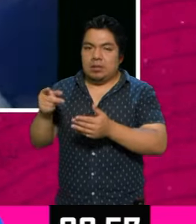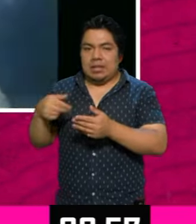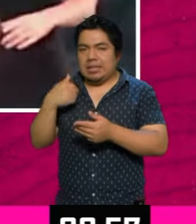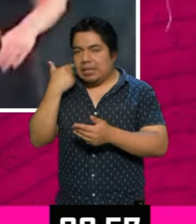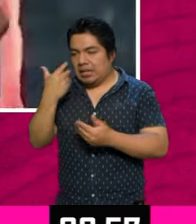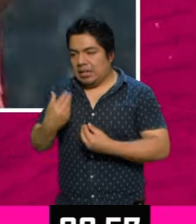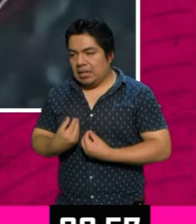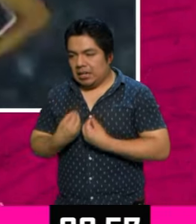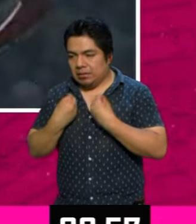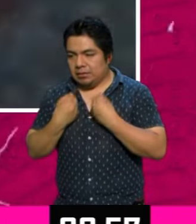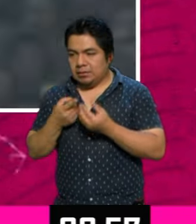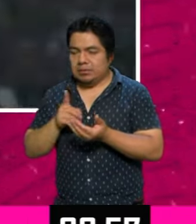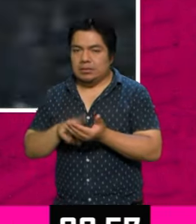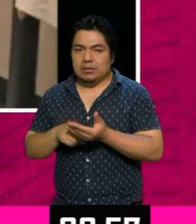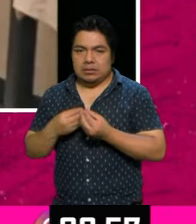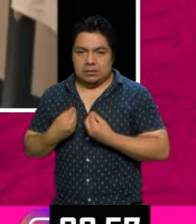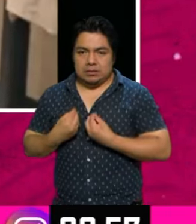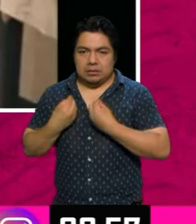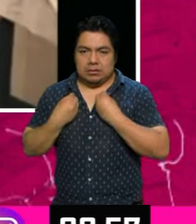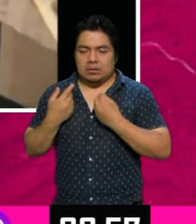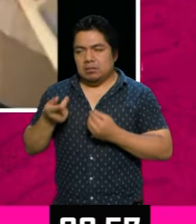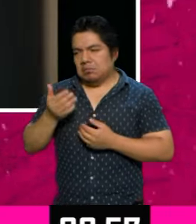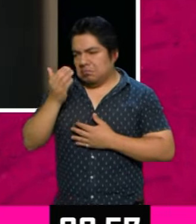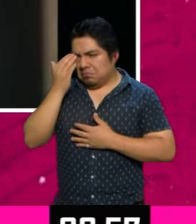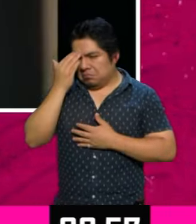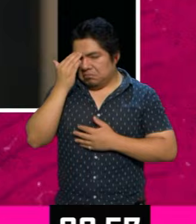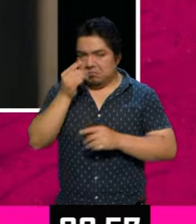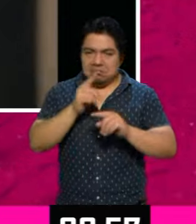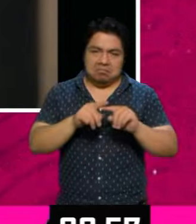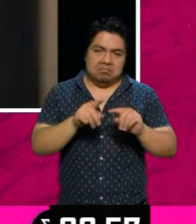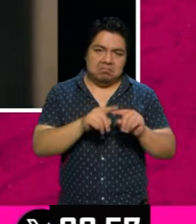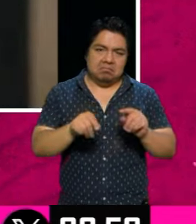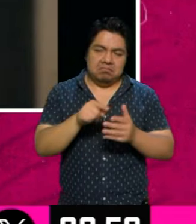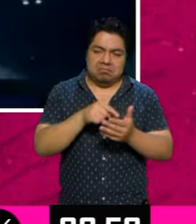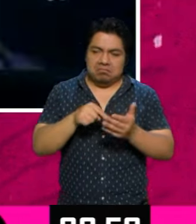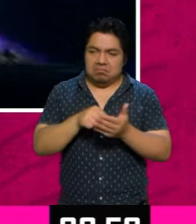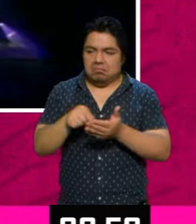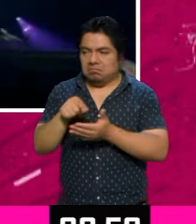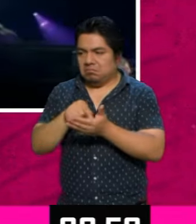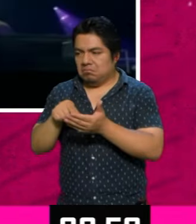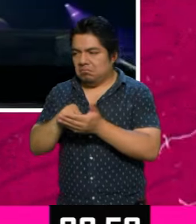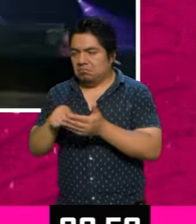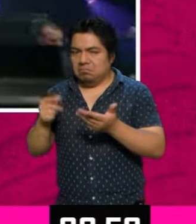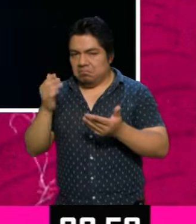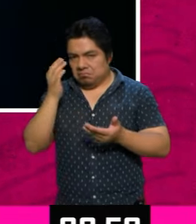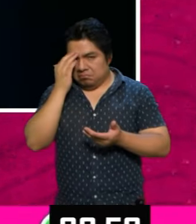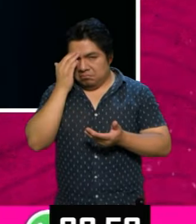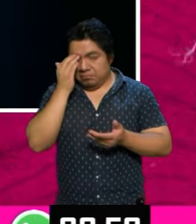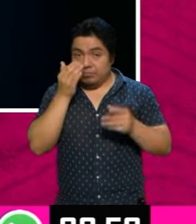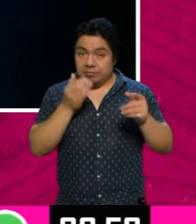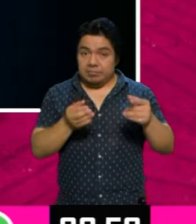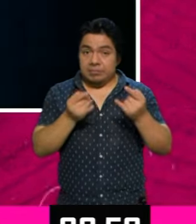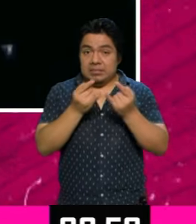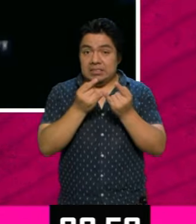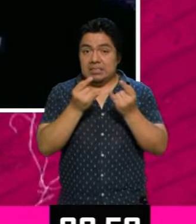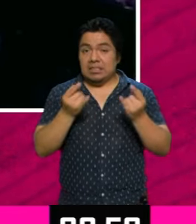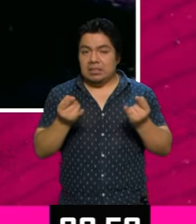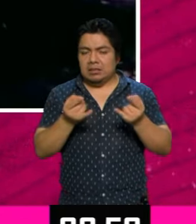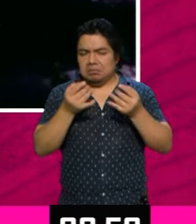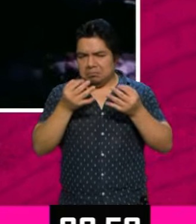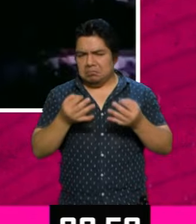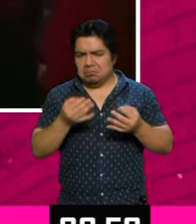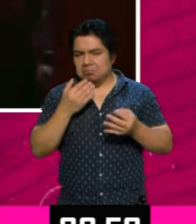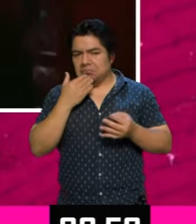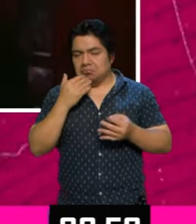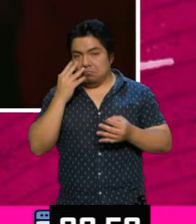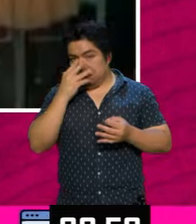caminar si en no, la pues, calle. Claro que iba pero a ser. Pero también la conocen. Claro. No me diga que puede ir a los tacos lados. En Suiza, en cualquier pero bueno, esquina. O sea, la historia es conmovedora, de verdad lloras. No